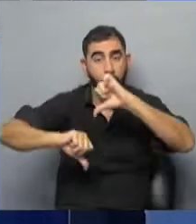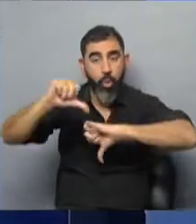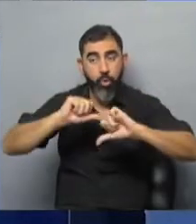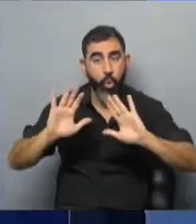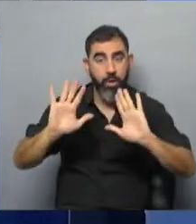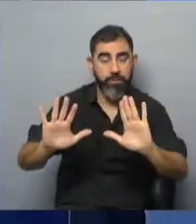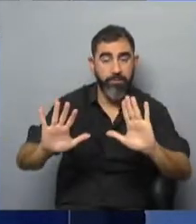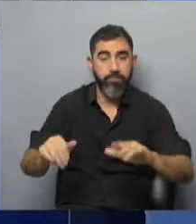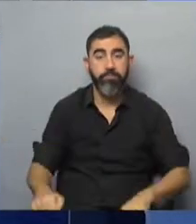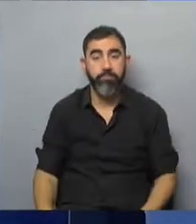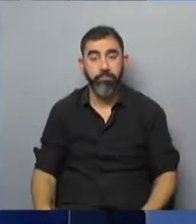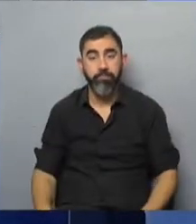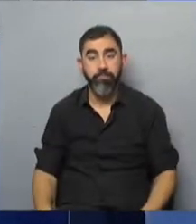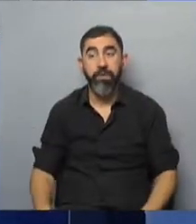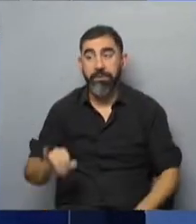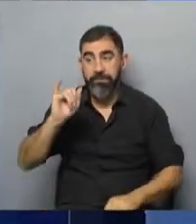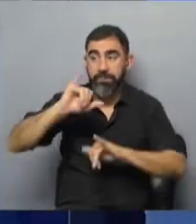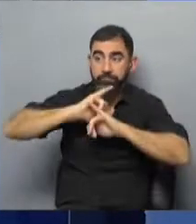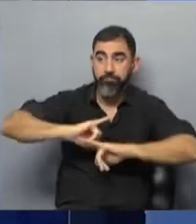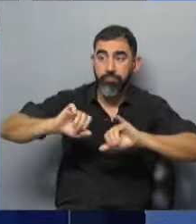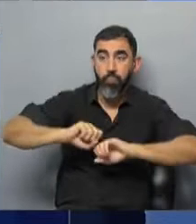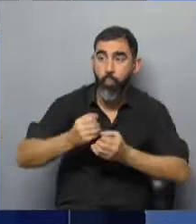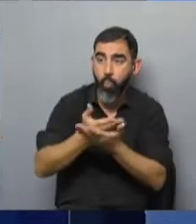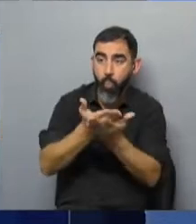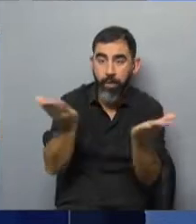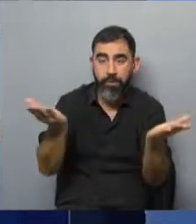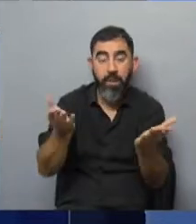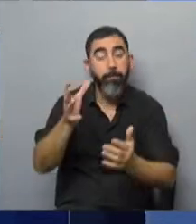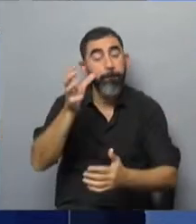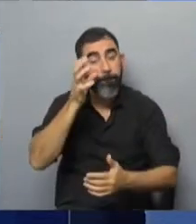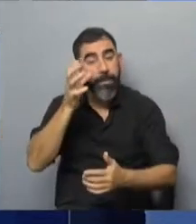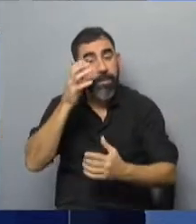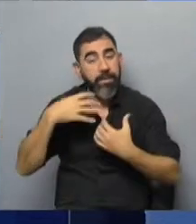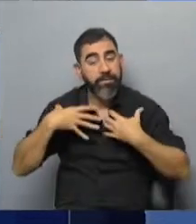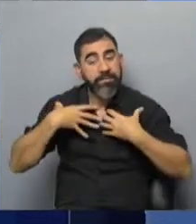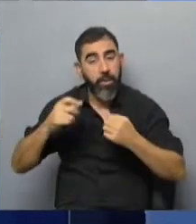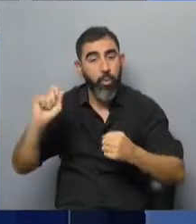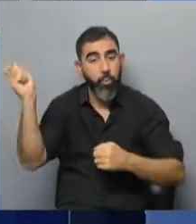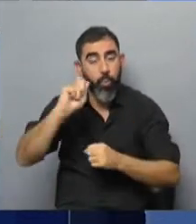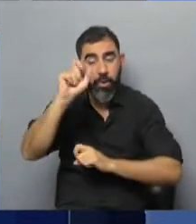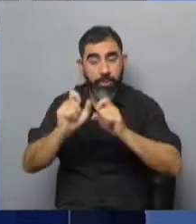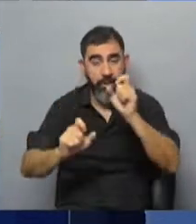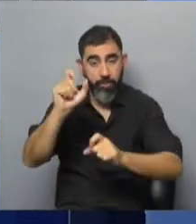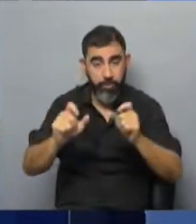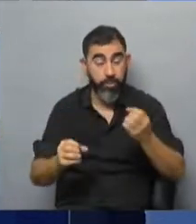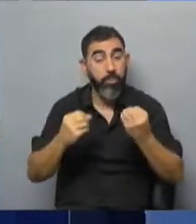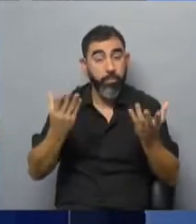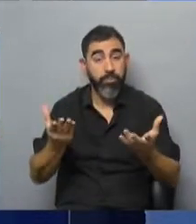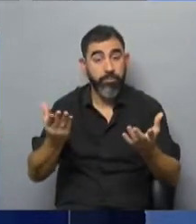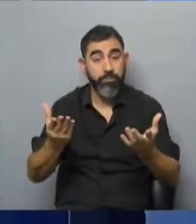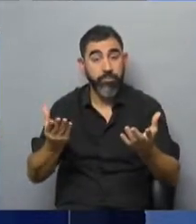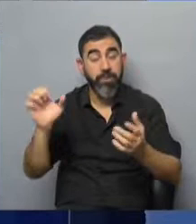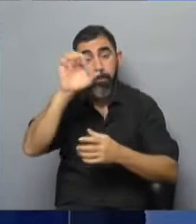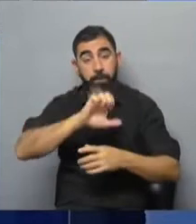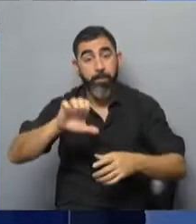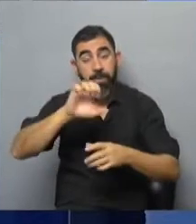laboratorios y que hacer conocer esos contratos ponía en riesgo la salud pública de la población, ya que las